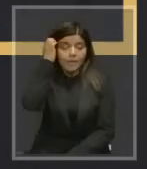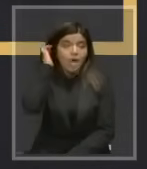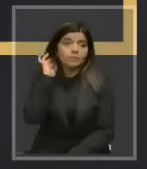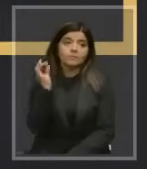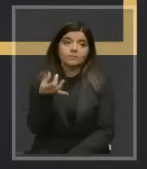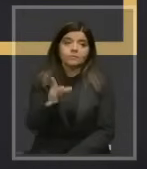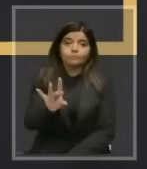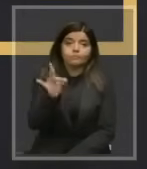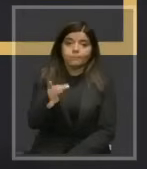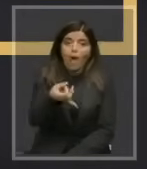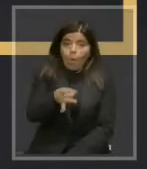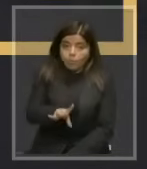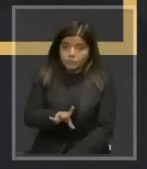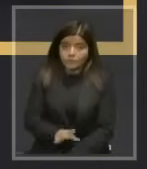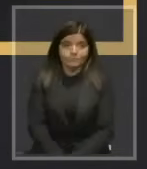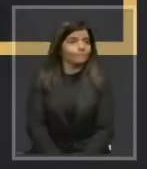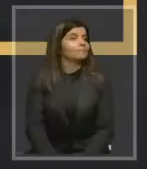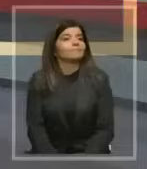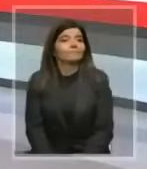Exclusivo.